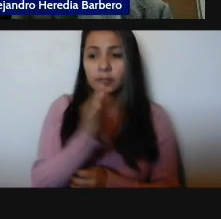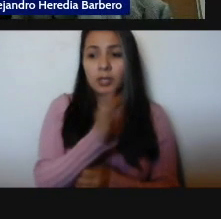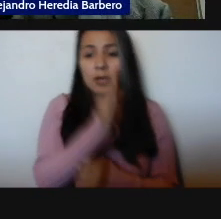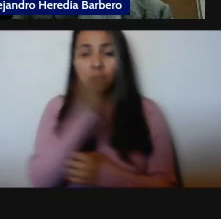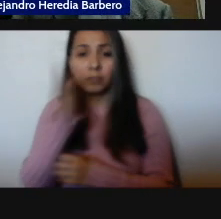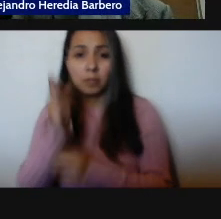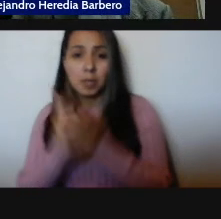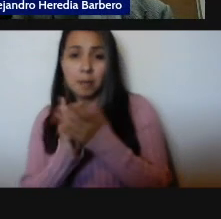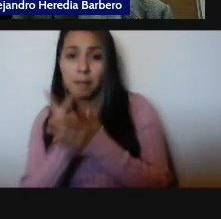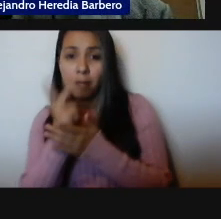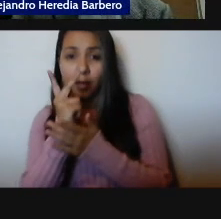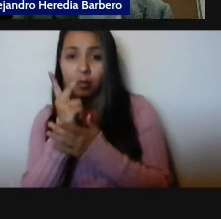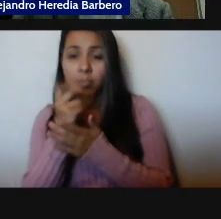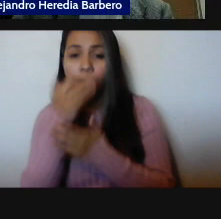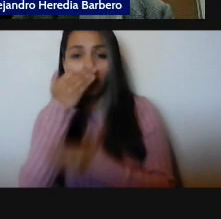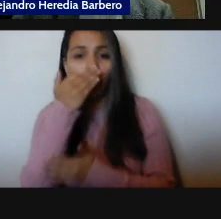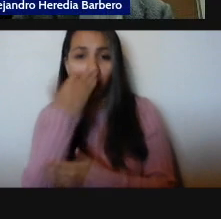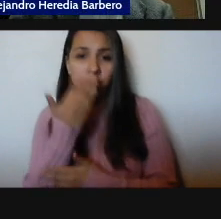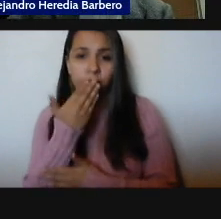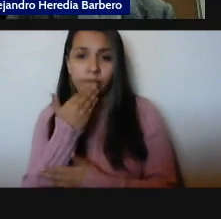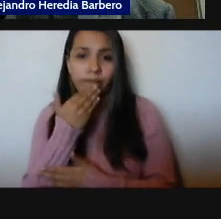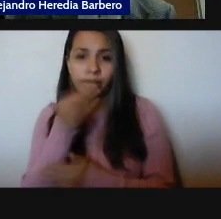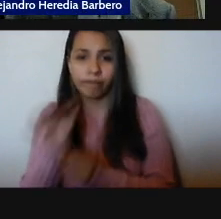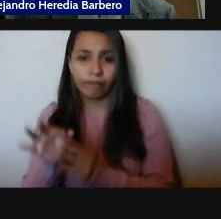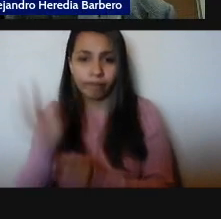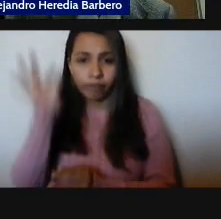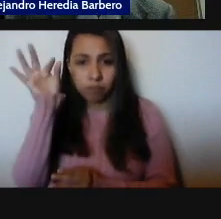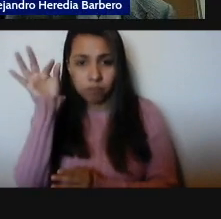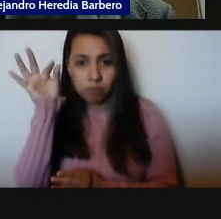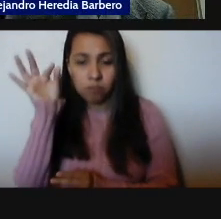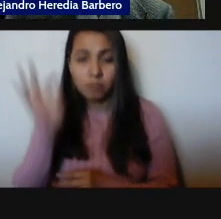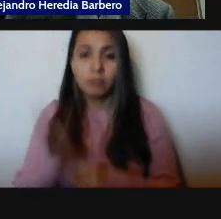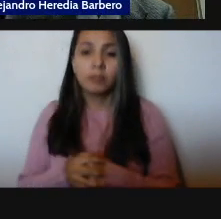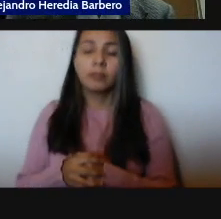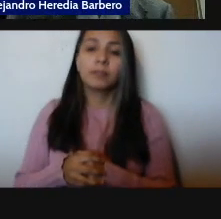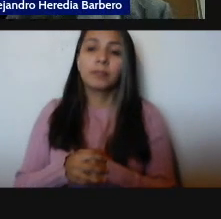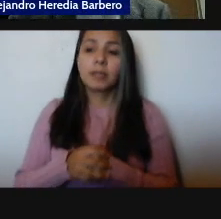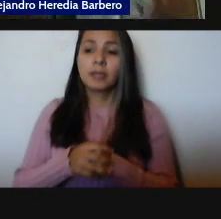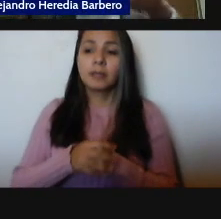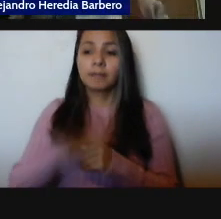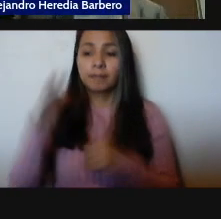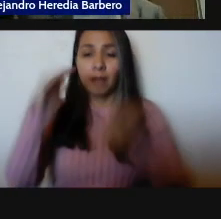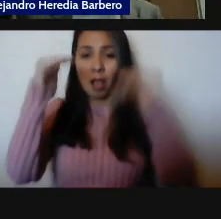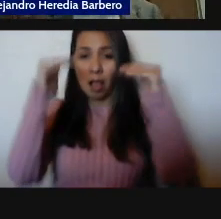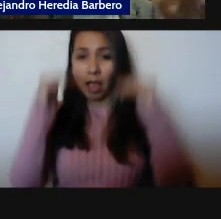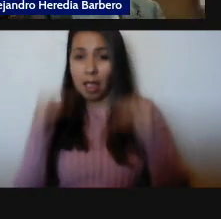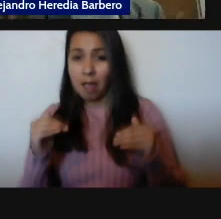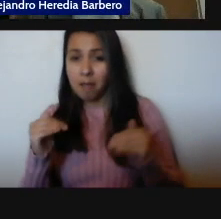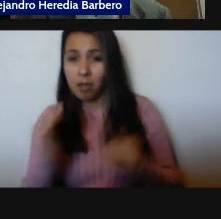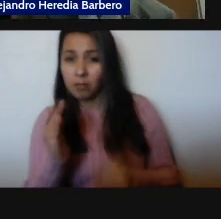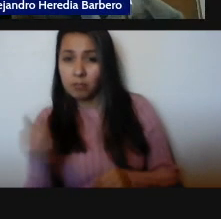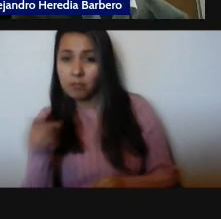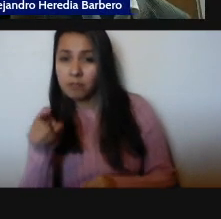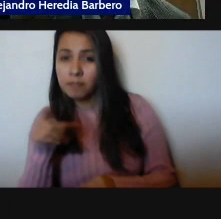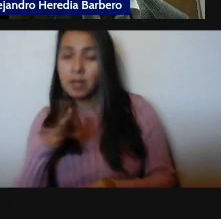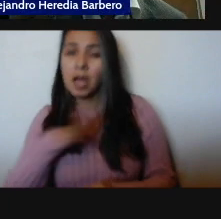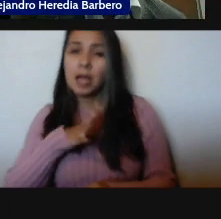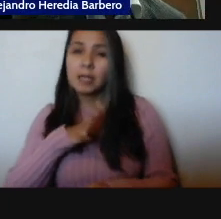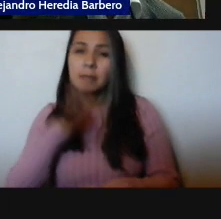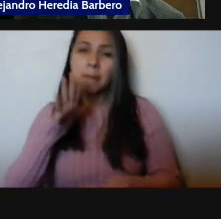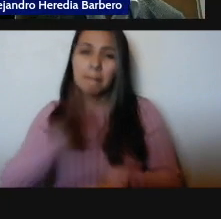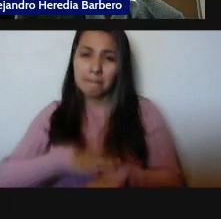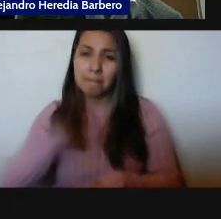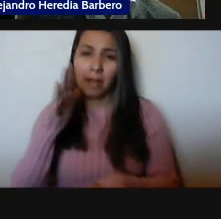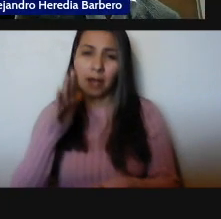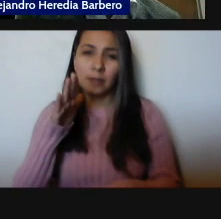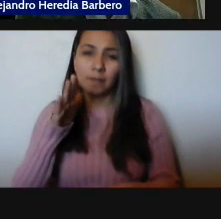planta sin flor. Y, bueno, pues en la parte de estas imágenes abajo a la derecha, pues ya tenemos un sistema